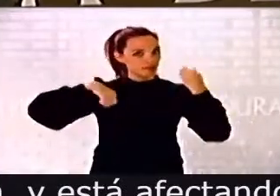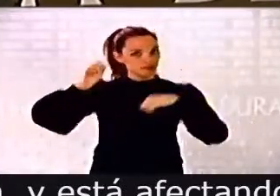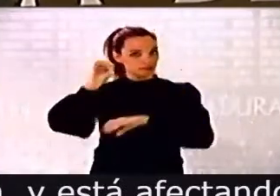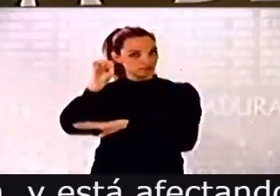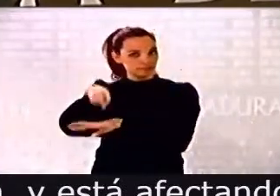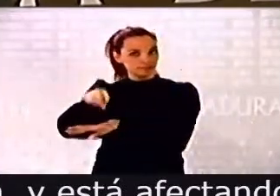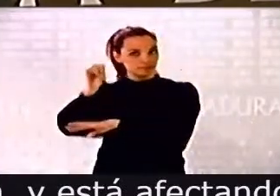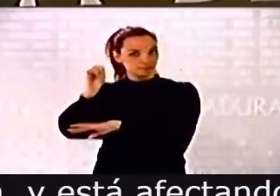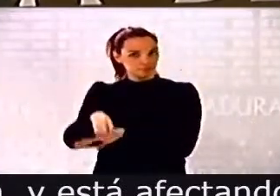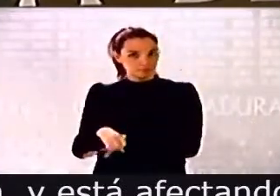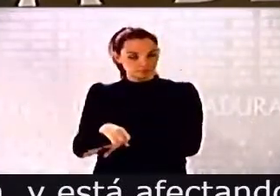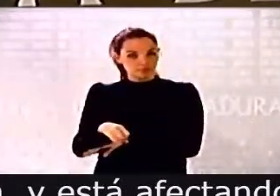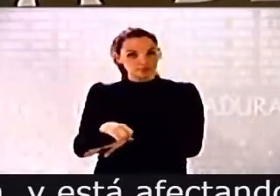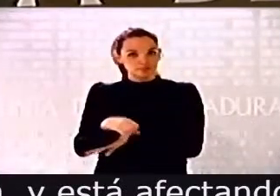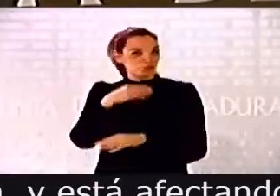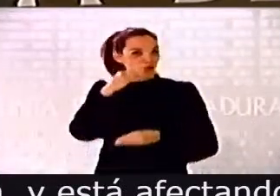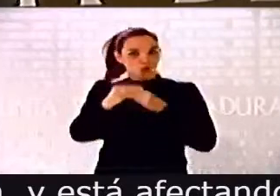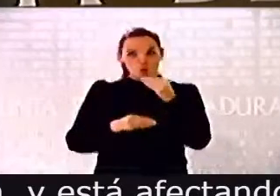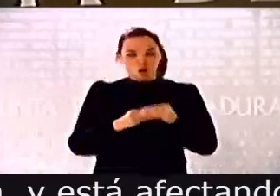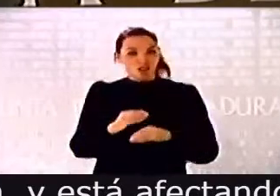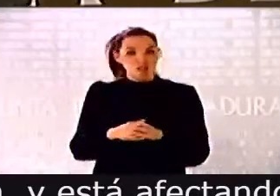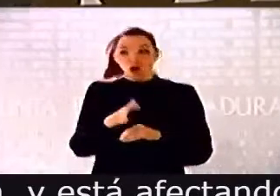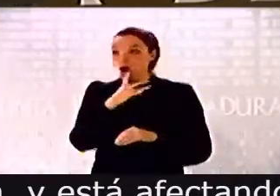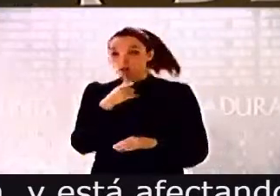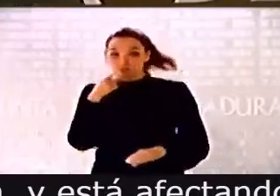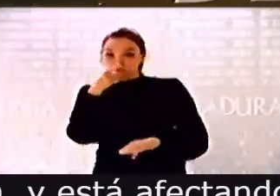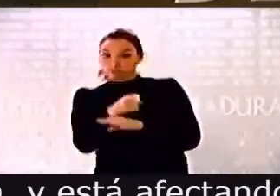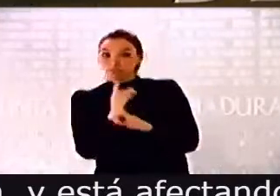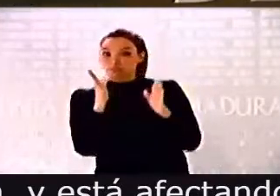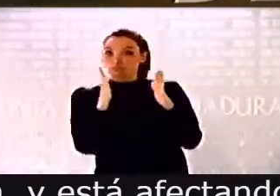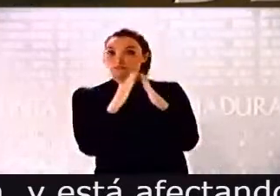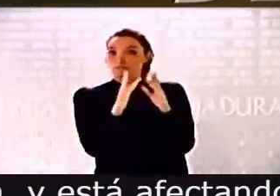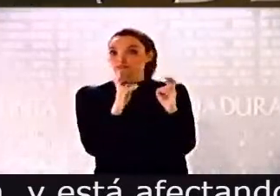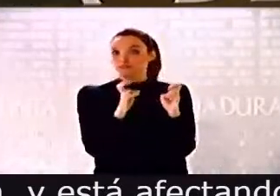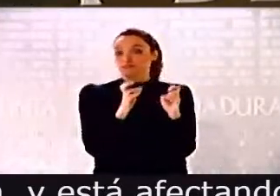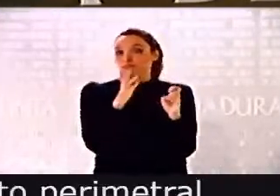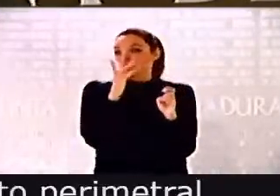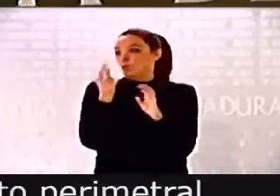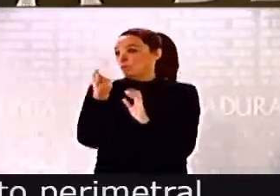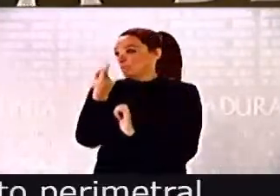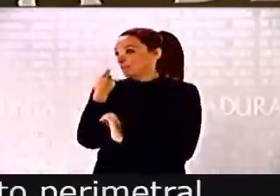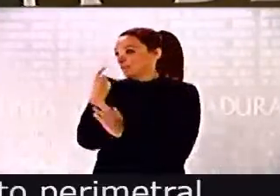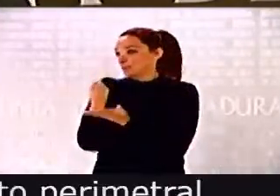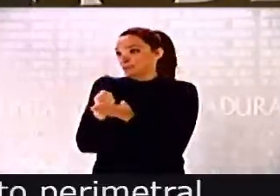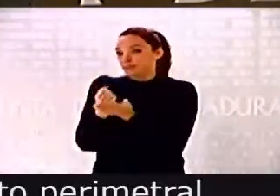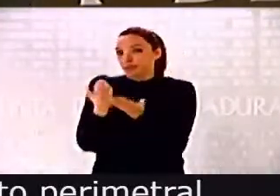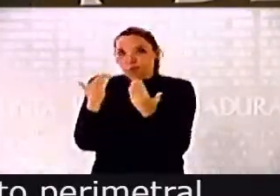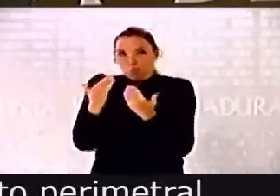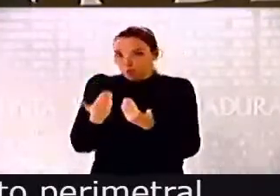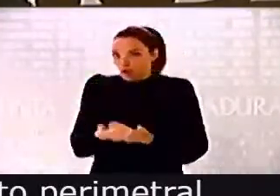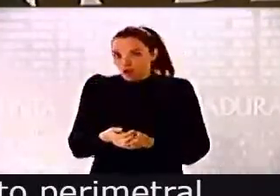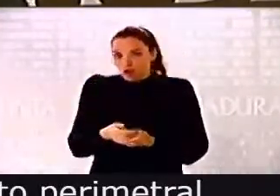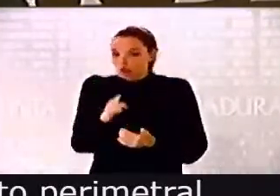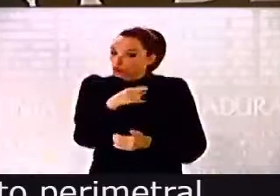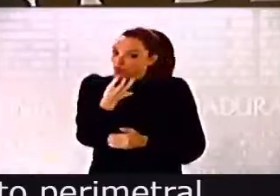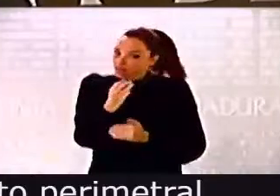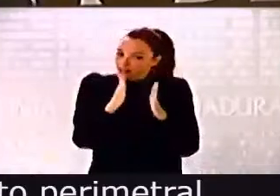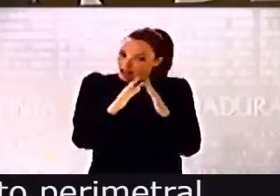del aislamiento perimetral, porque ahora mismo lo que se prescribe son medidas no farmacológicas, en la mayoría de los casos. Quédese usted en